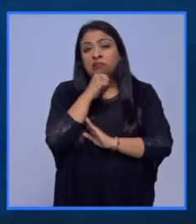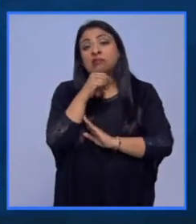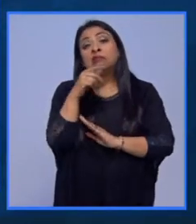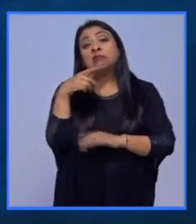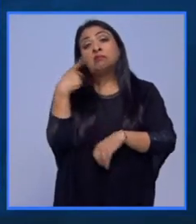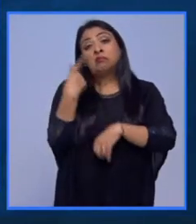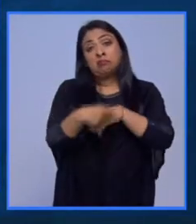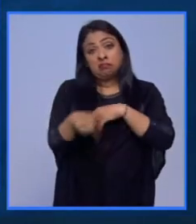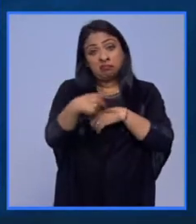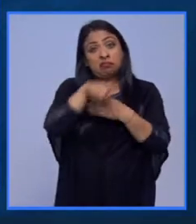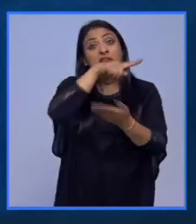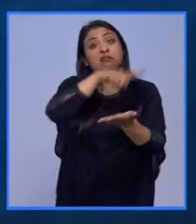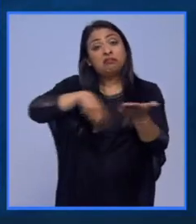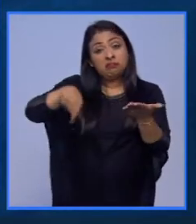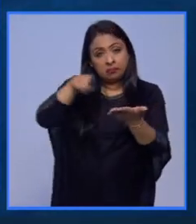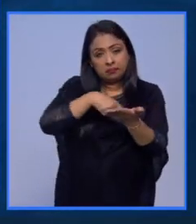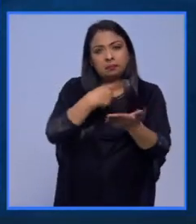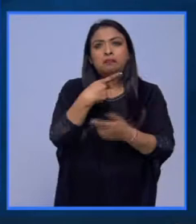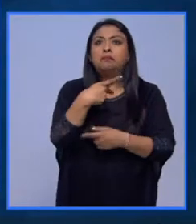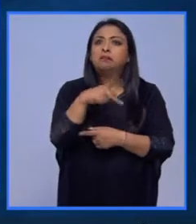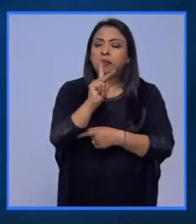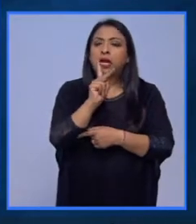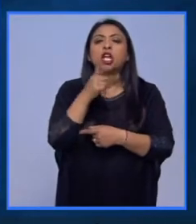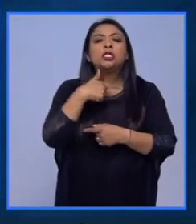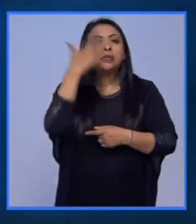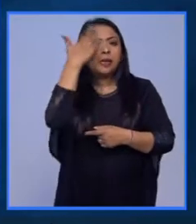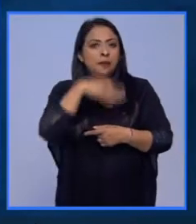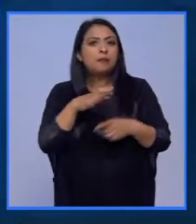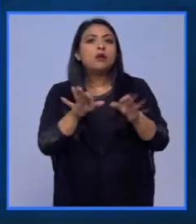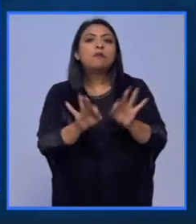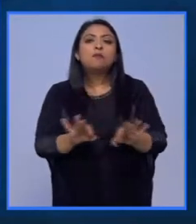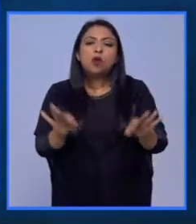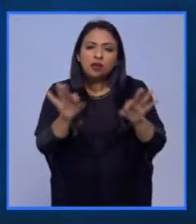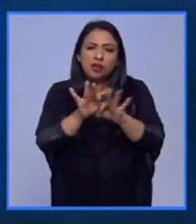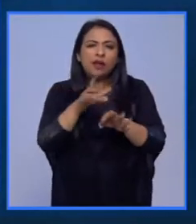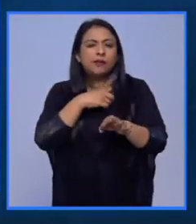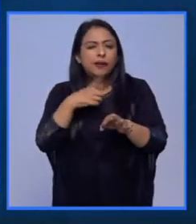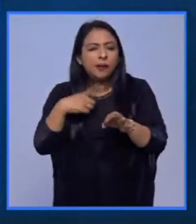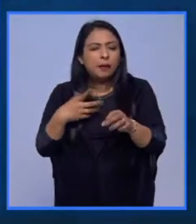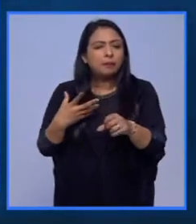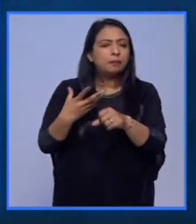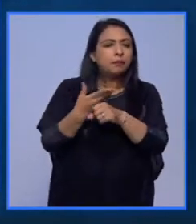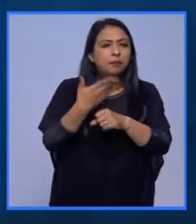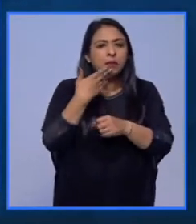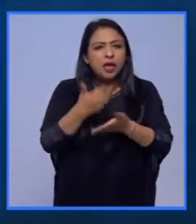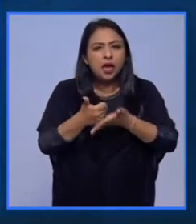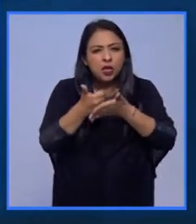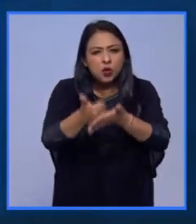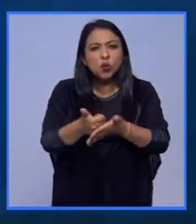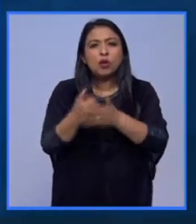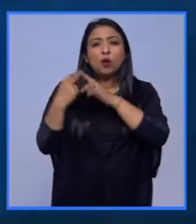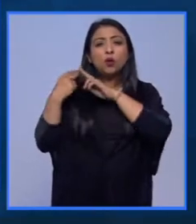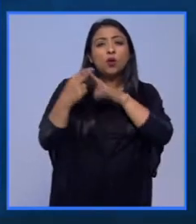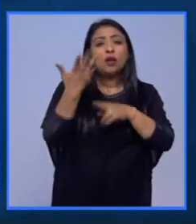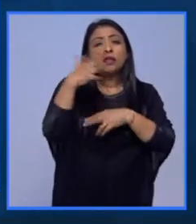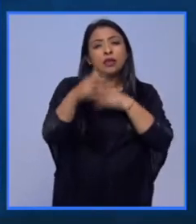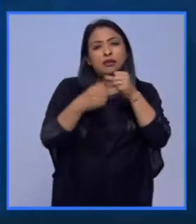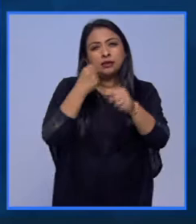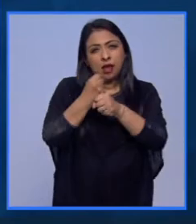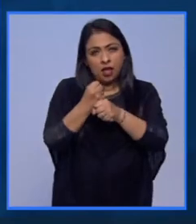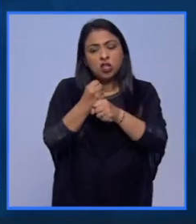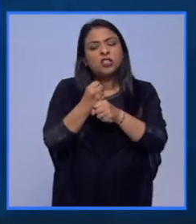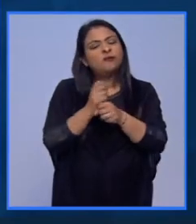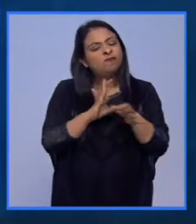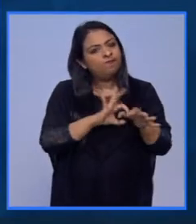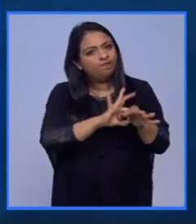riesgo de cancelarse, pero sabiendo la importancia y la pertinencia que tiene esta feria, en estos 10 primeros años se decide